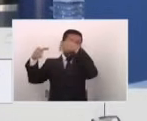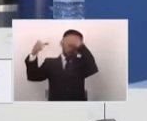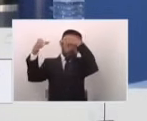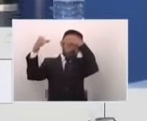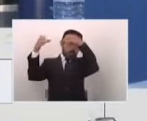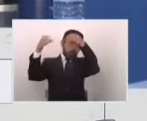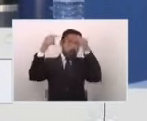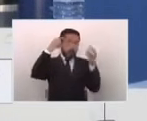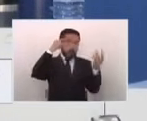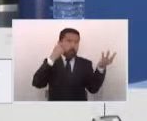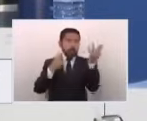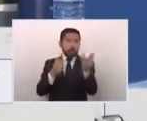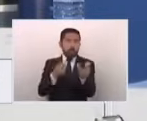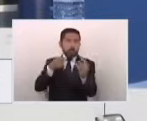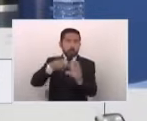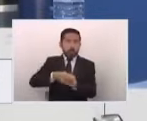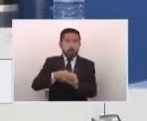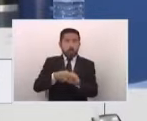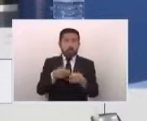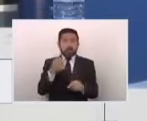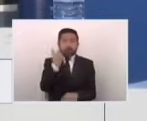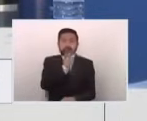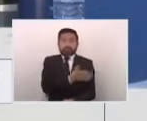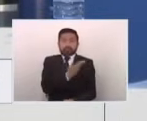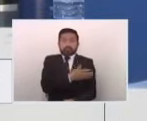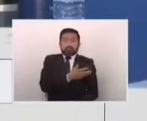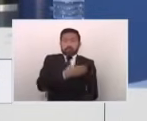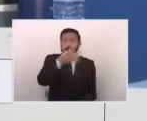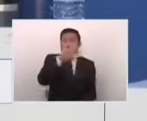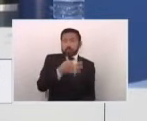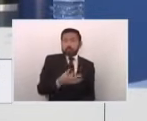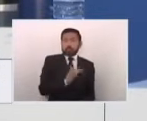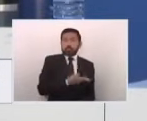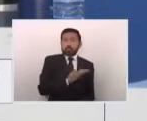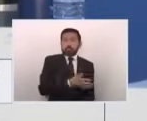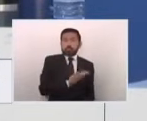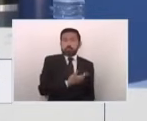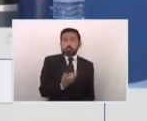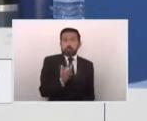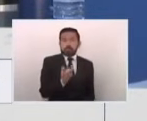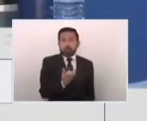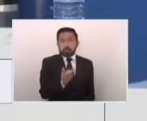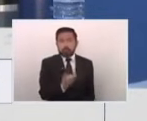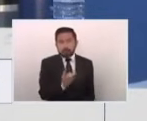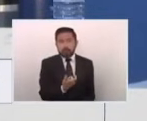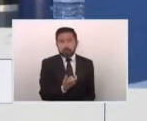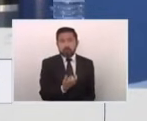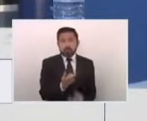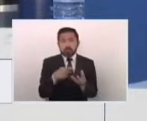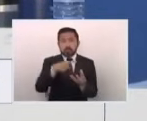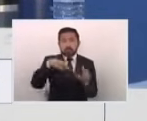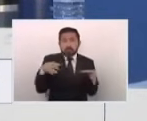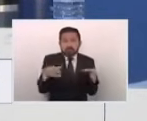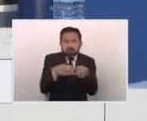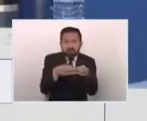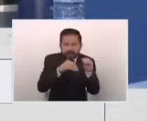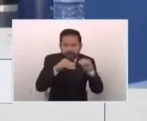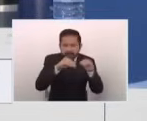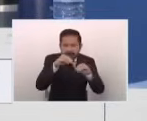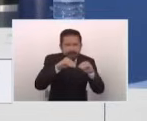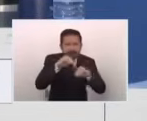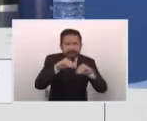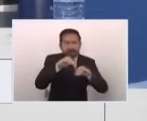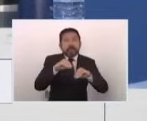muy pensante, gente educada, fina, de alta alcurnia, ellos idearon un